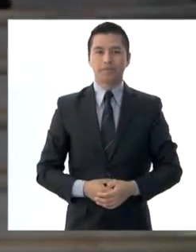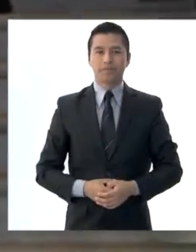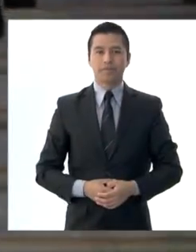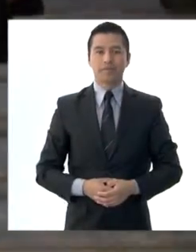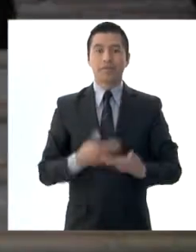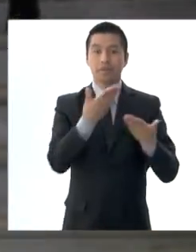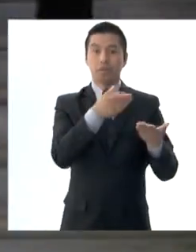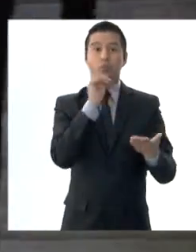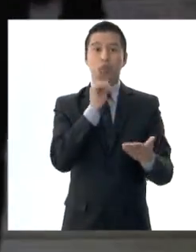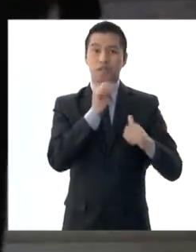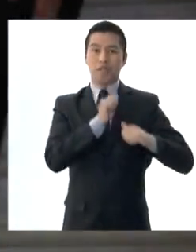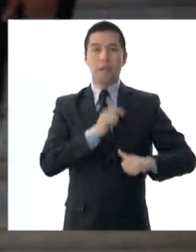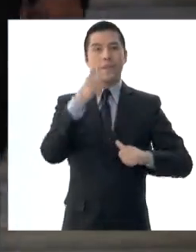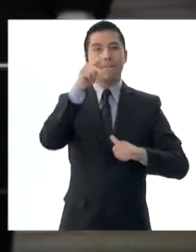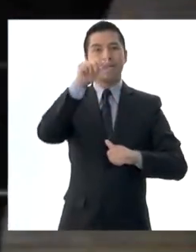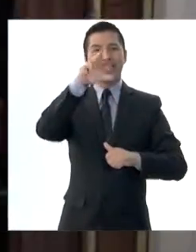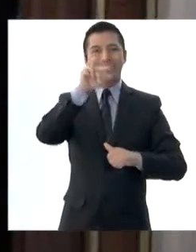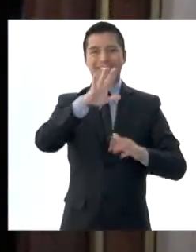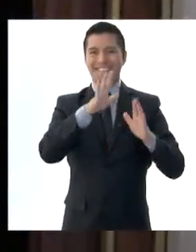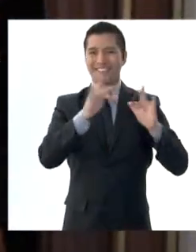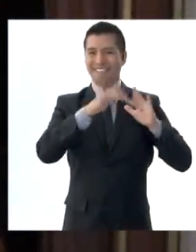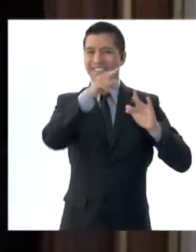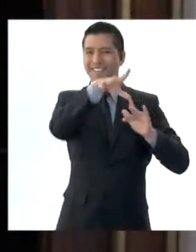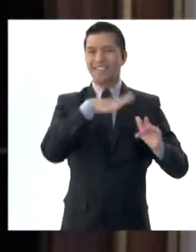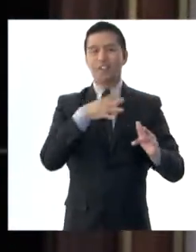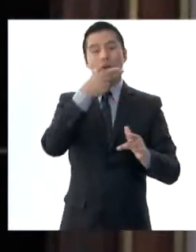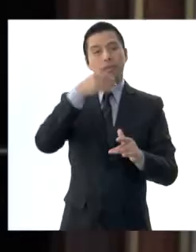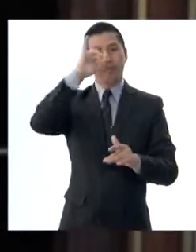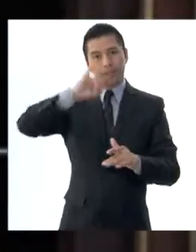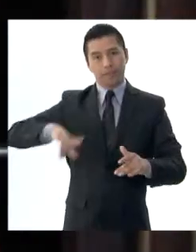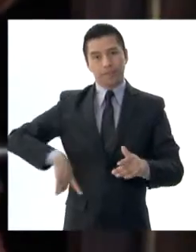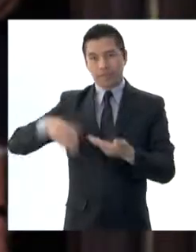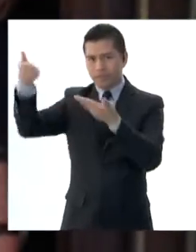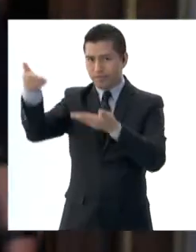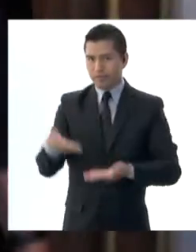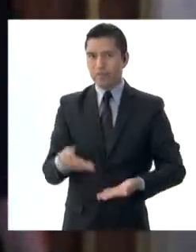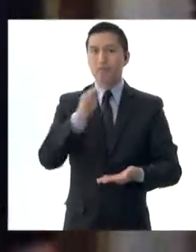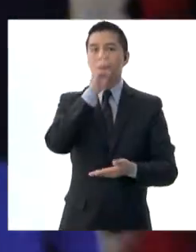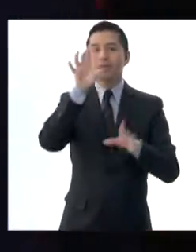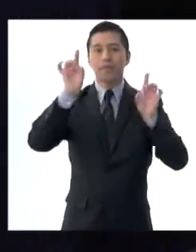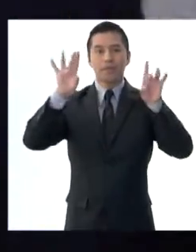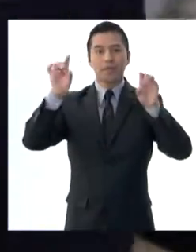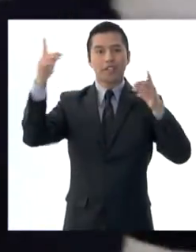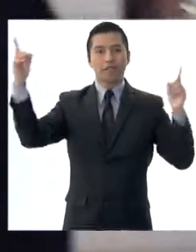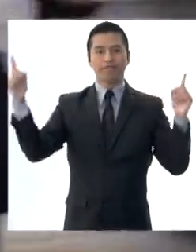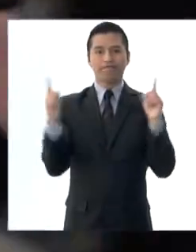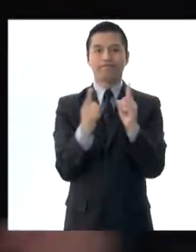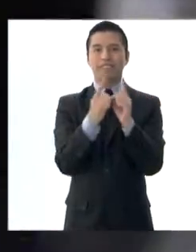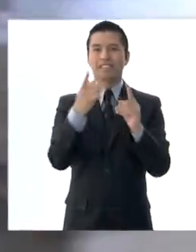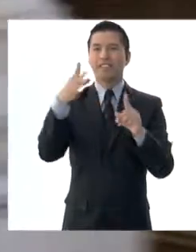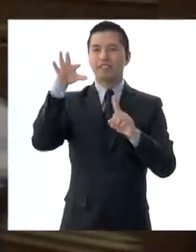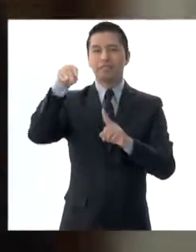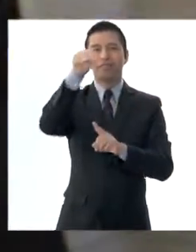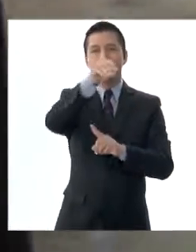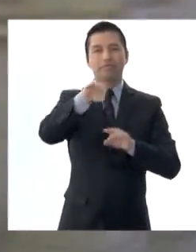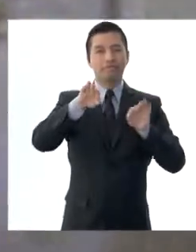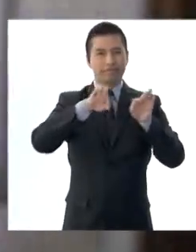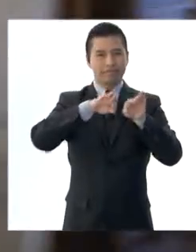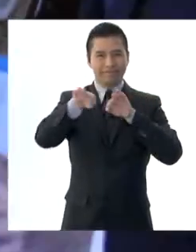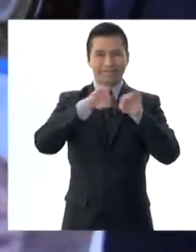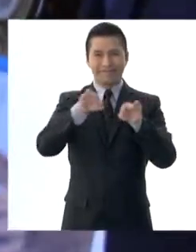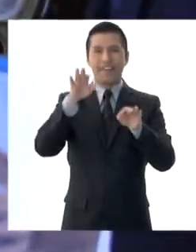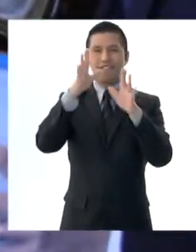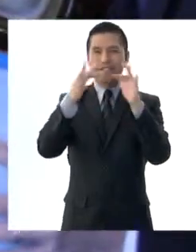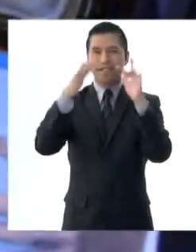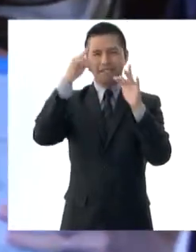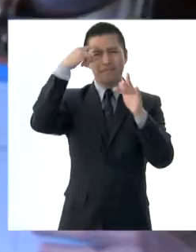Recibido por la alcaldesa de París, Anne Hidalgo, el jefe de gobierno de la Ciudad de México, Miguel Ángel Mancera, inició una gira de trabajo en Francia